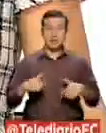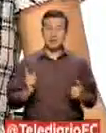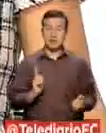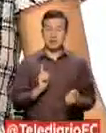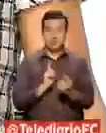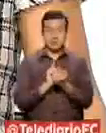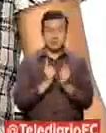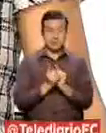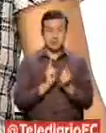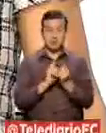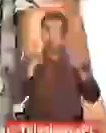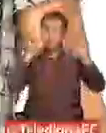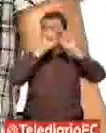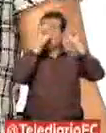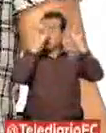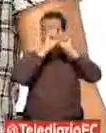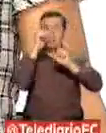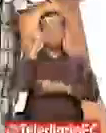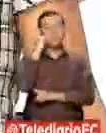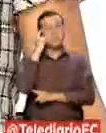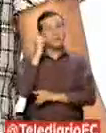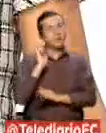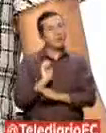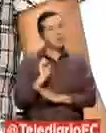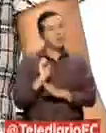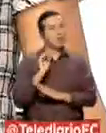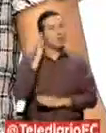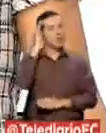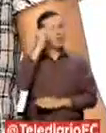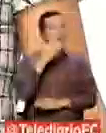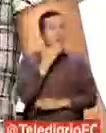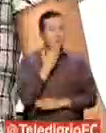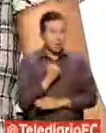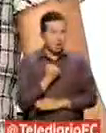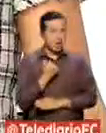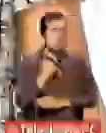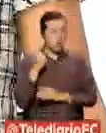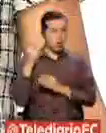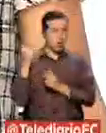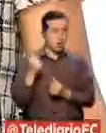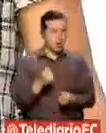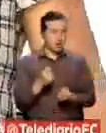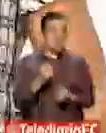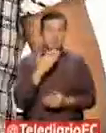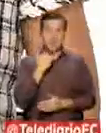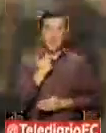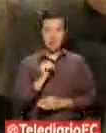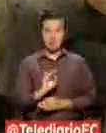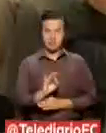los empresarios que ven en el país un futuro prometedor para los inversionistas extranjeros.